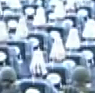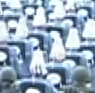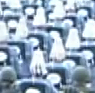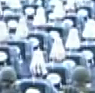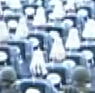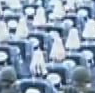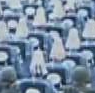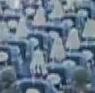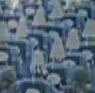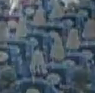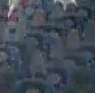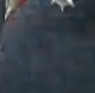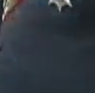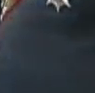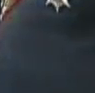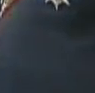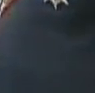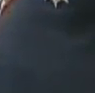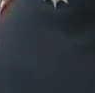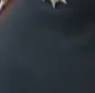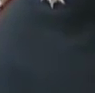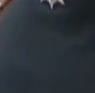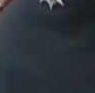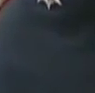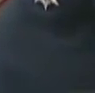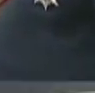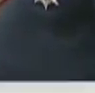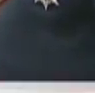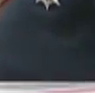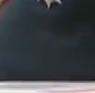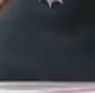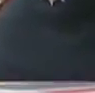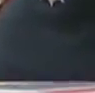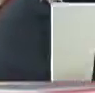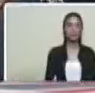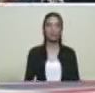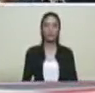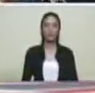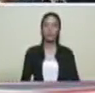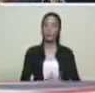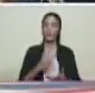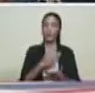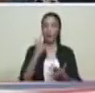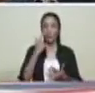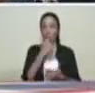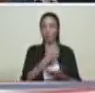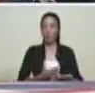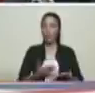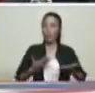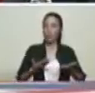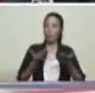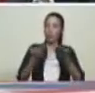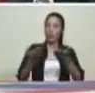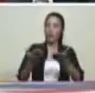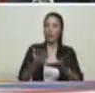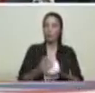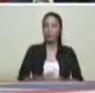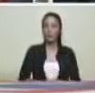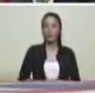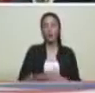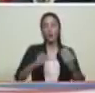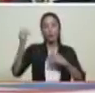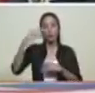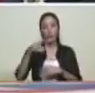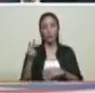saludo chávez vive independencia y patria socialista el sol de